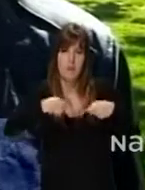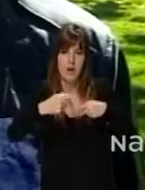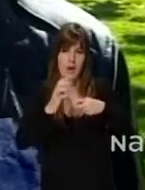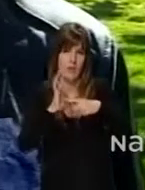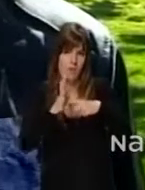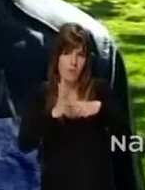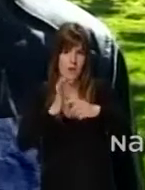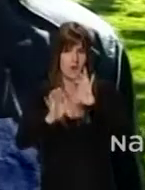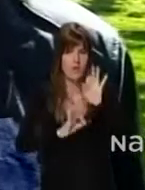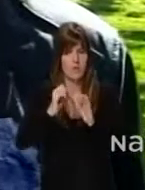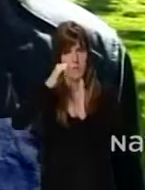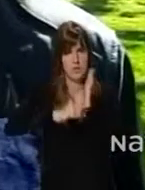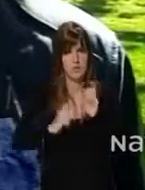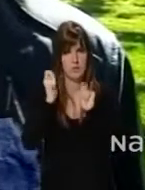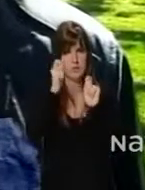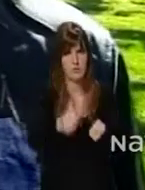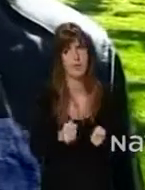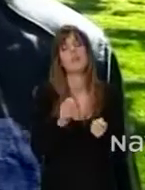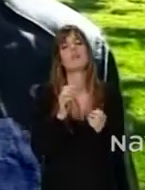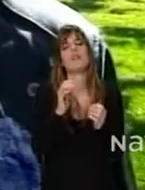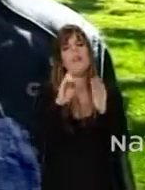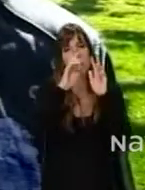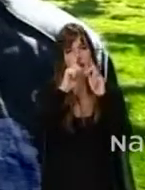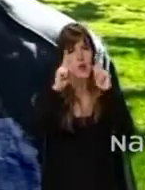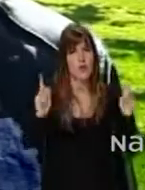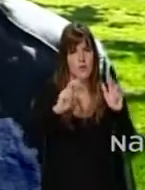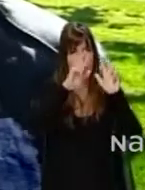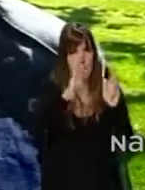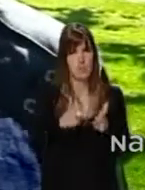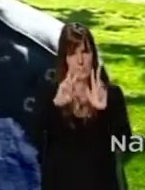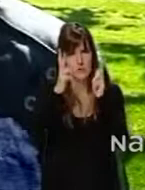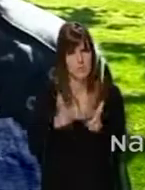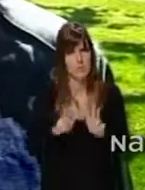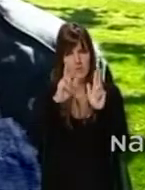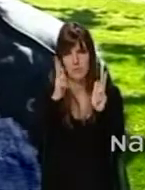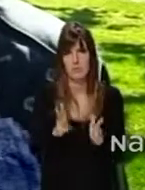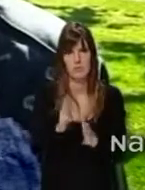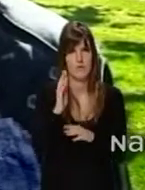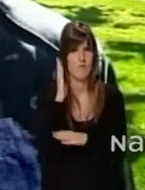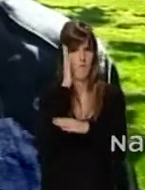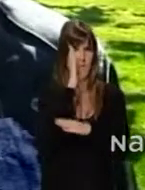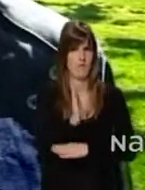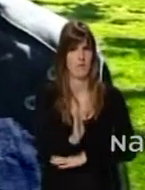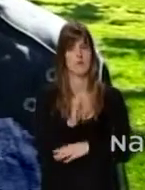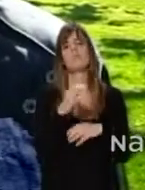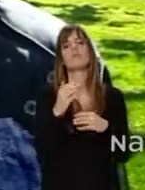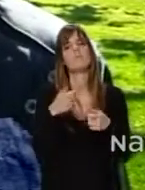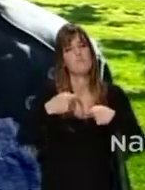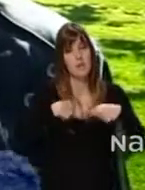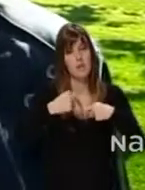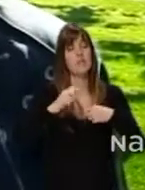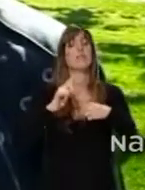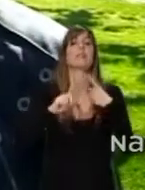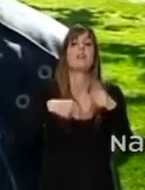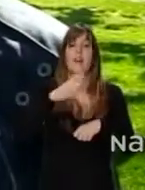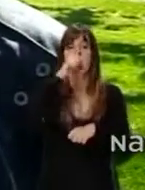más importante es que era los miércoles. Todos los miércoles del año había mercado en Urroz. Y posteriormente también, ya en 1630,